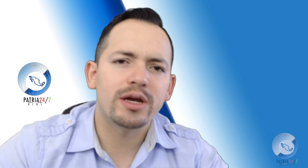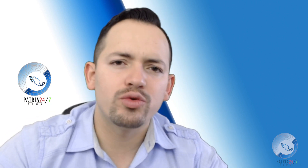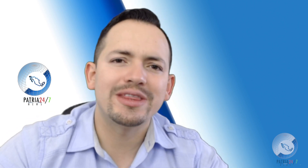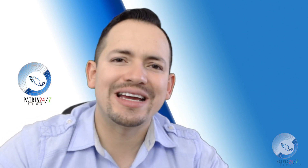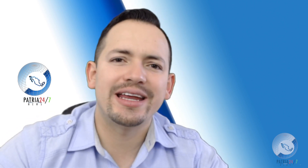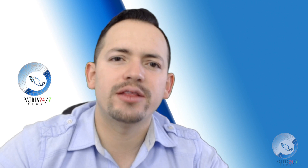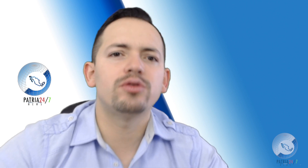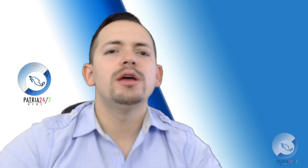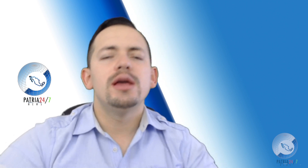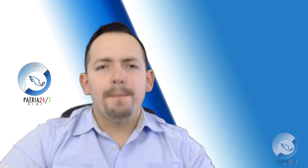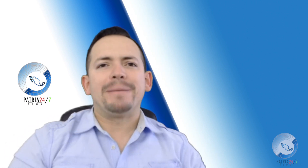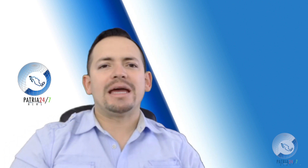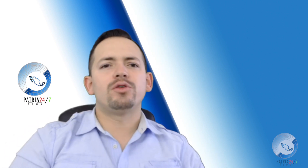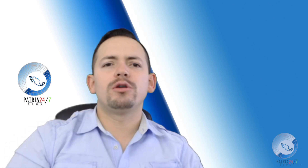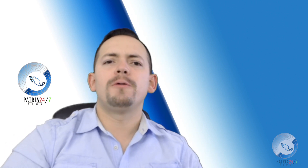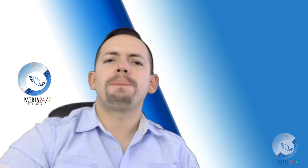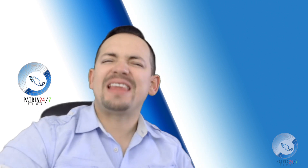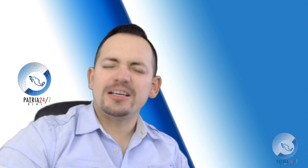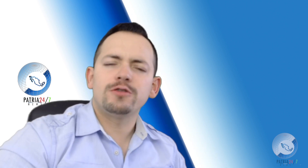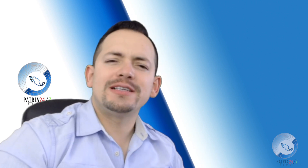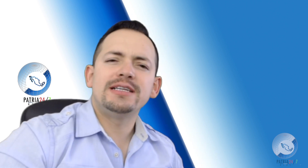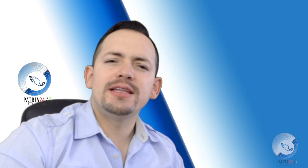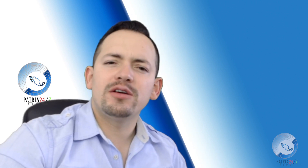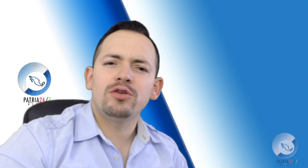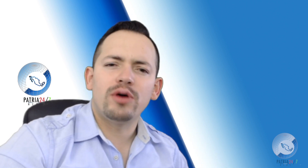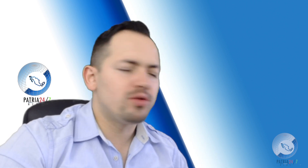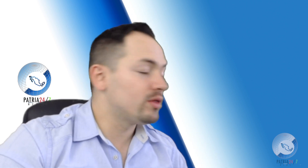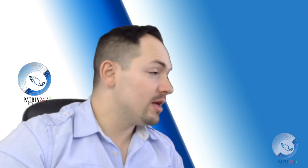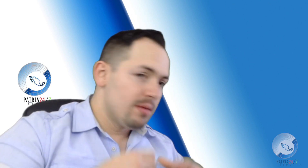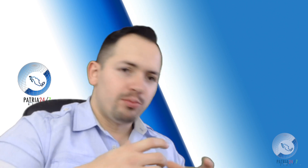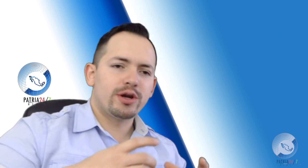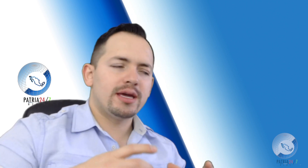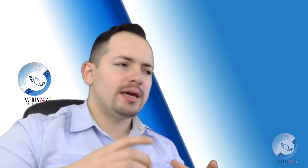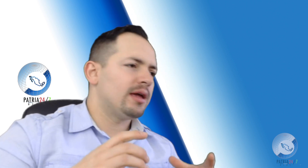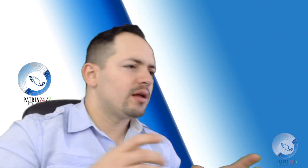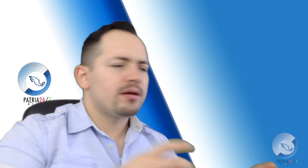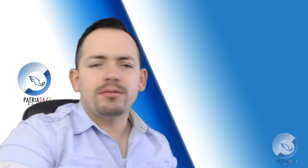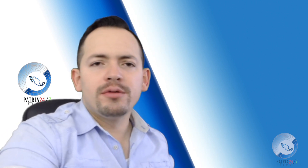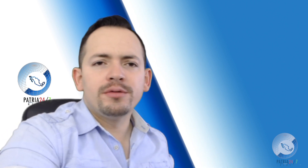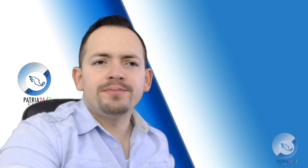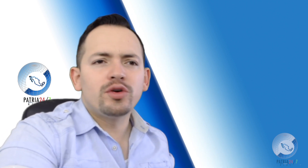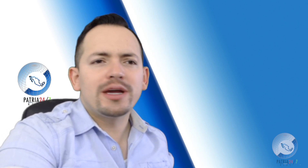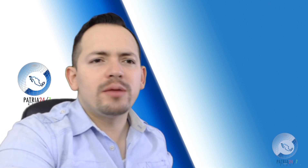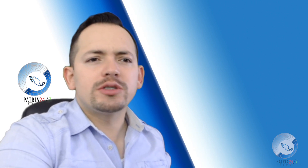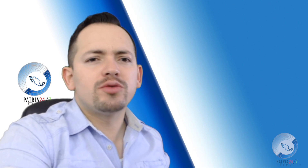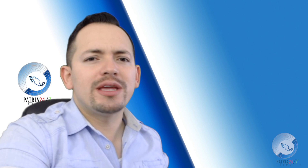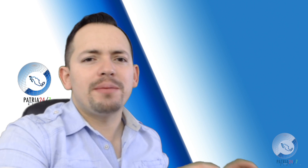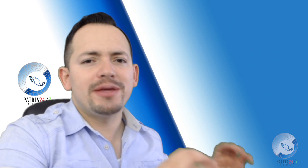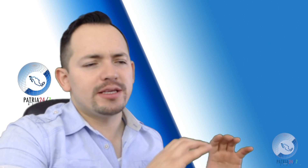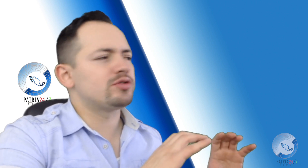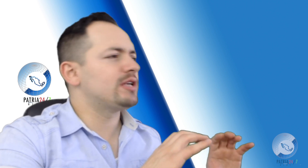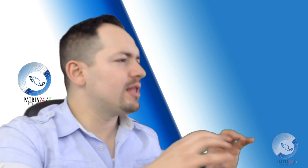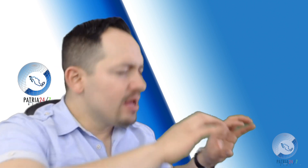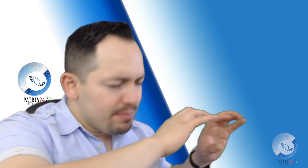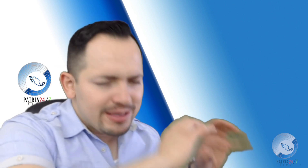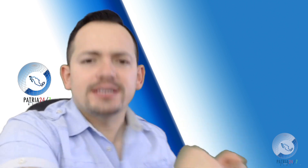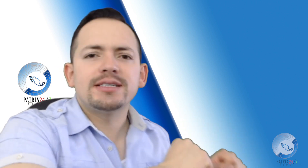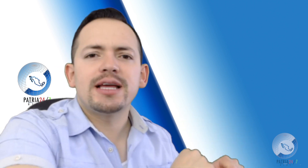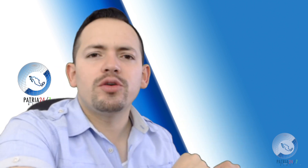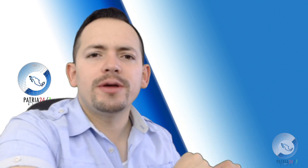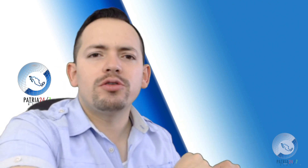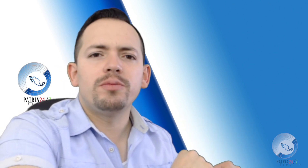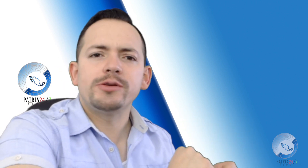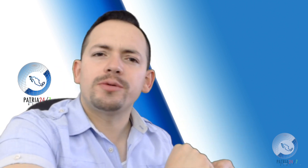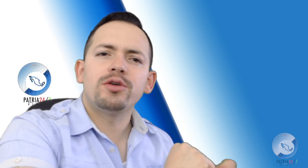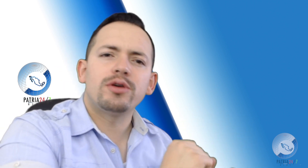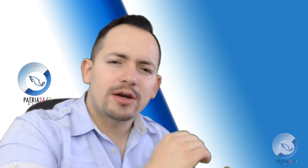un acuerdo, un decreto, pero que esto facilite o ayude, porque no queremos que únicamente suceda mientras está